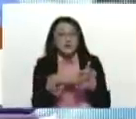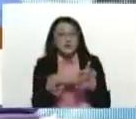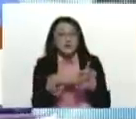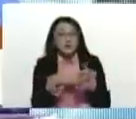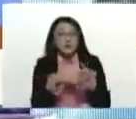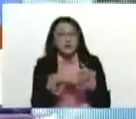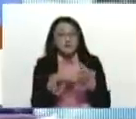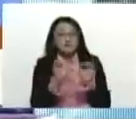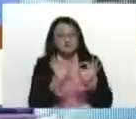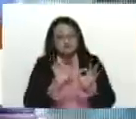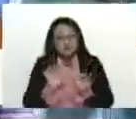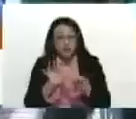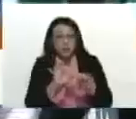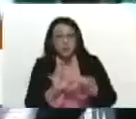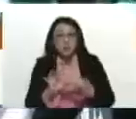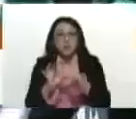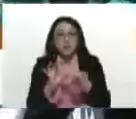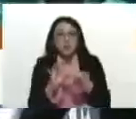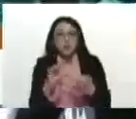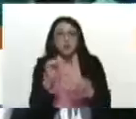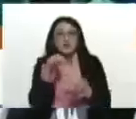consolida una Unión interna